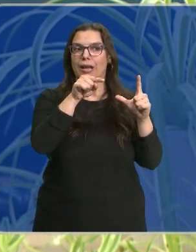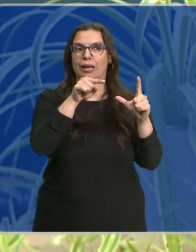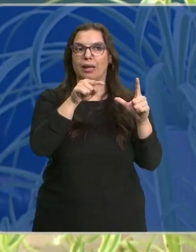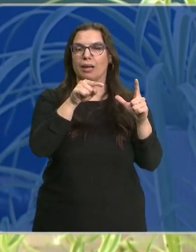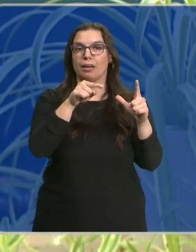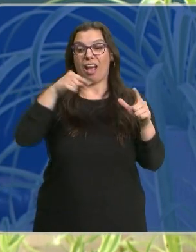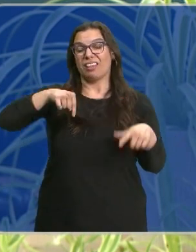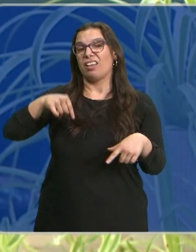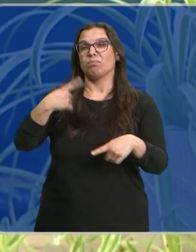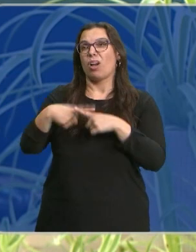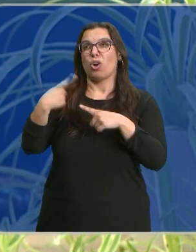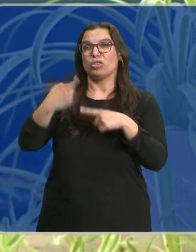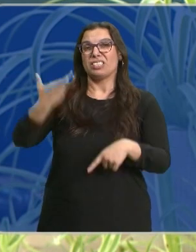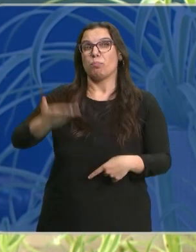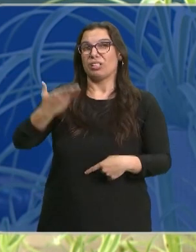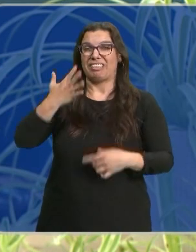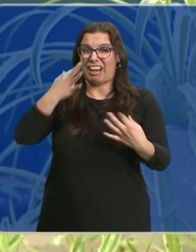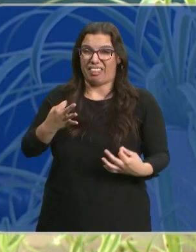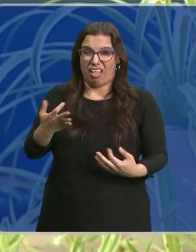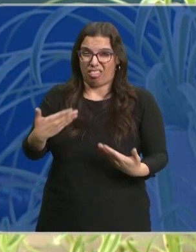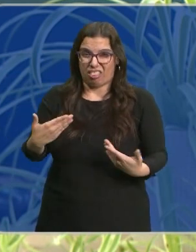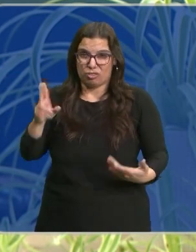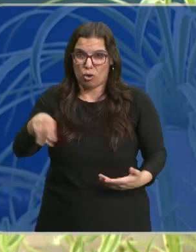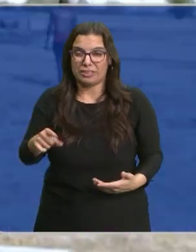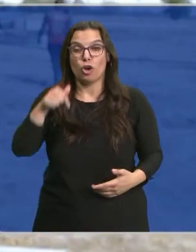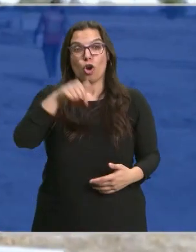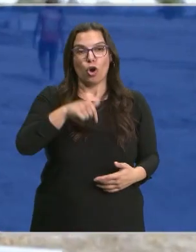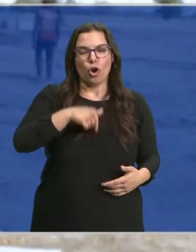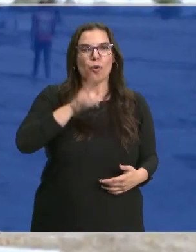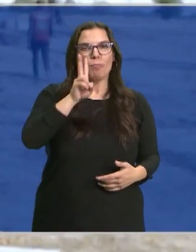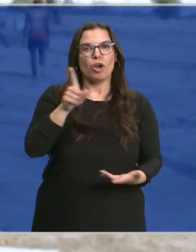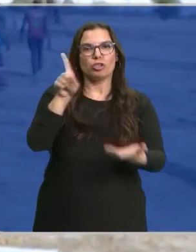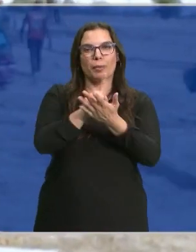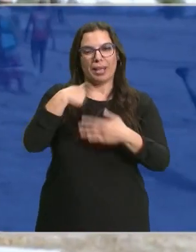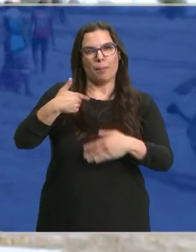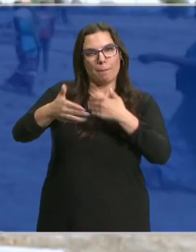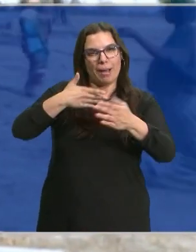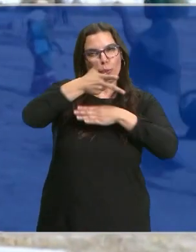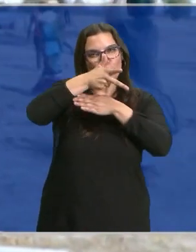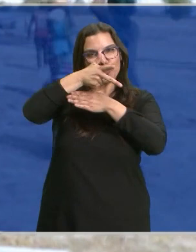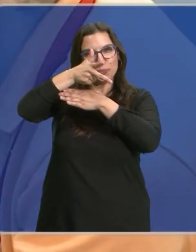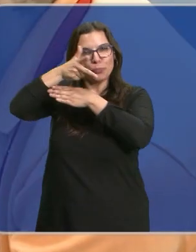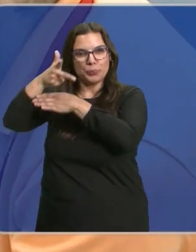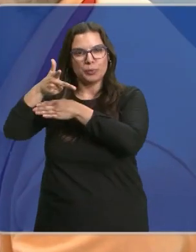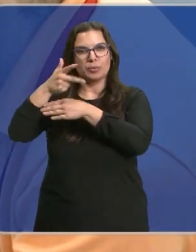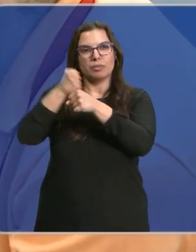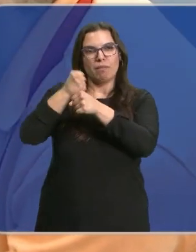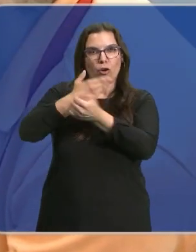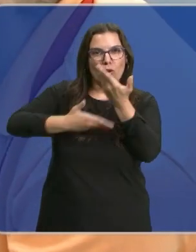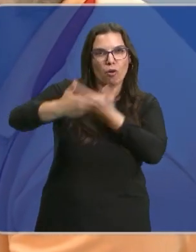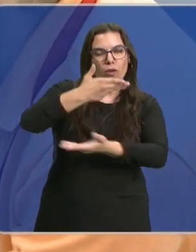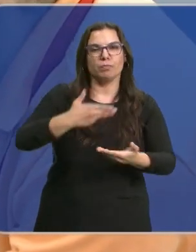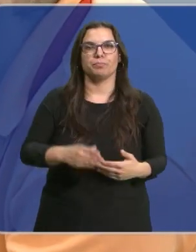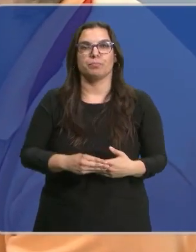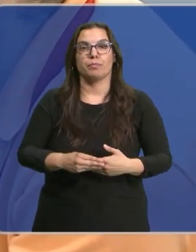damos mucha importancia a muchas cosas que no tienen importancia. Hoy está volviendo a ver las imágenes que grabó durante ese viaje de cooperación. Todo esto